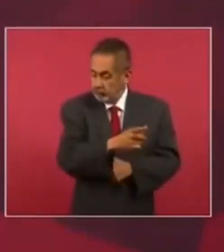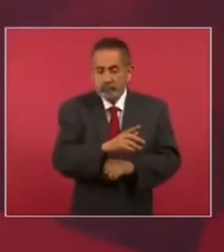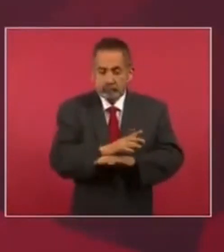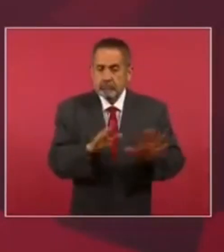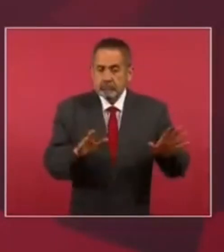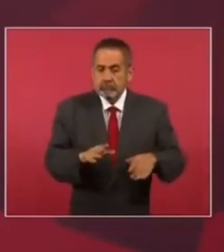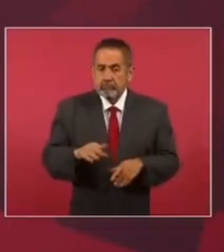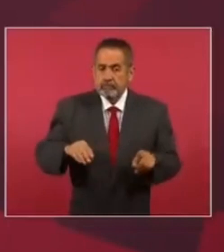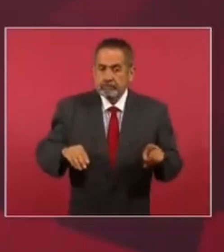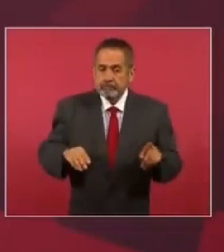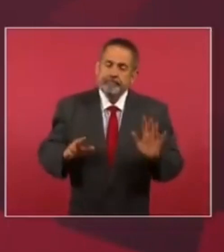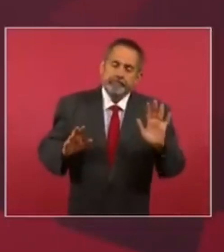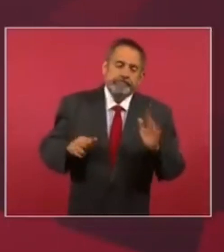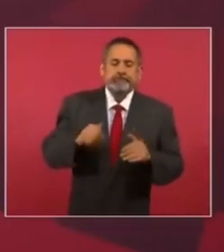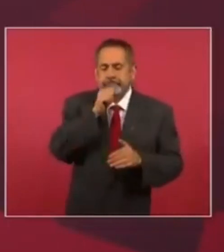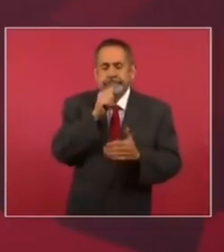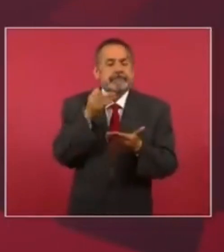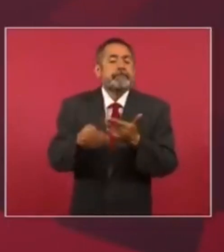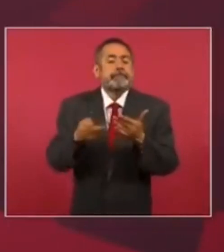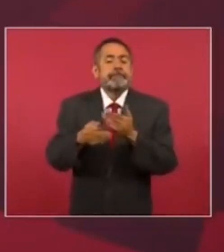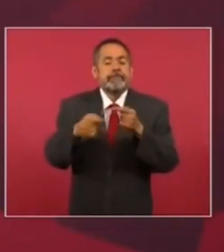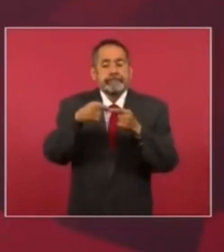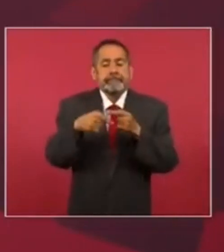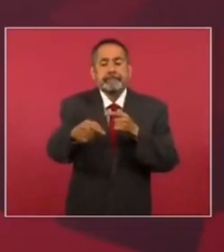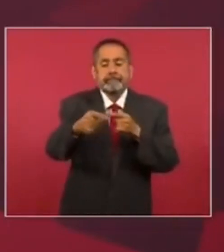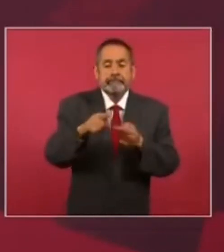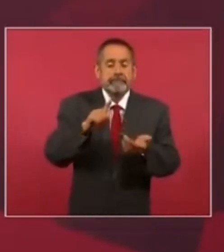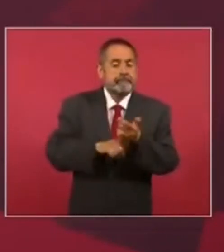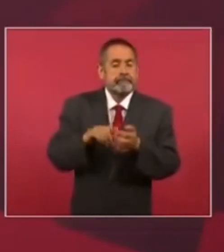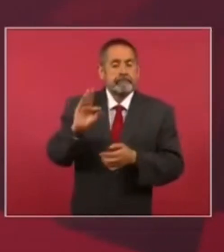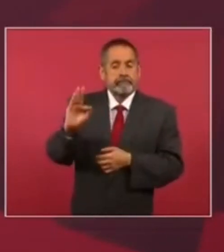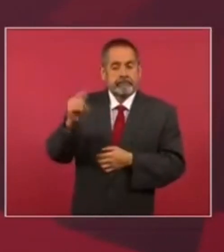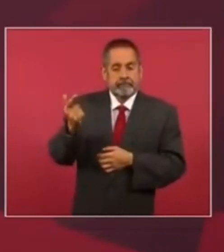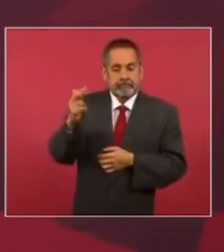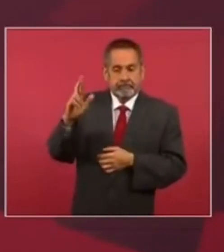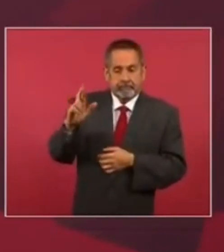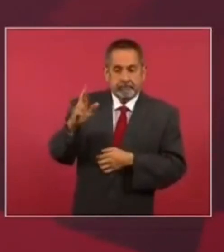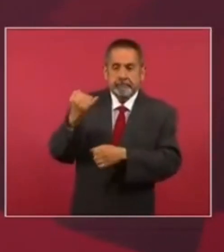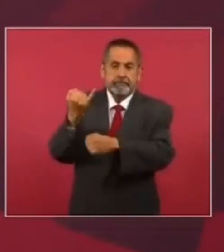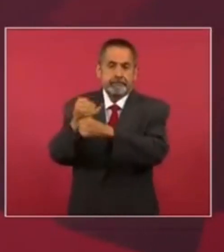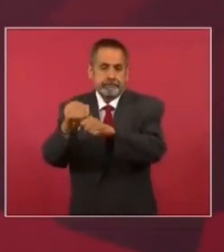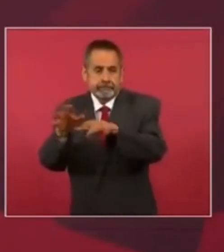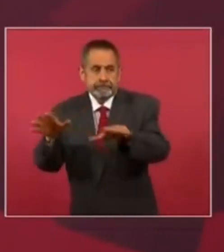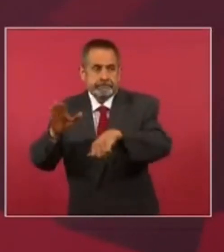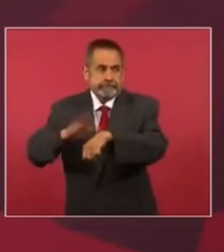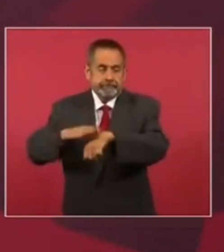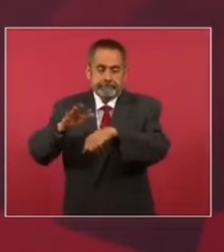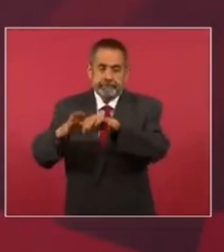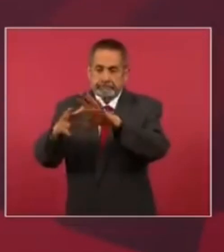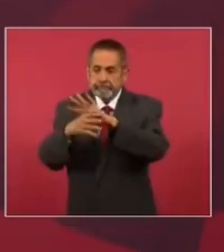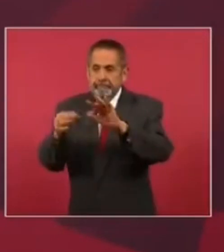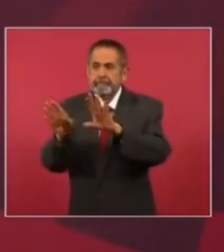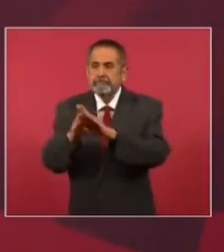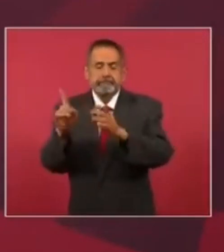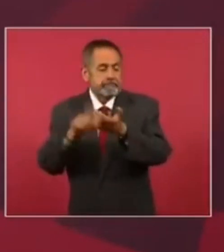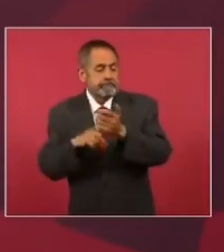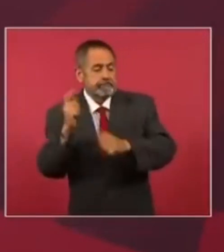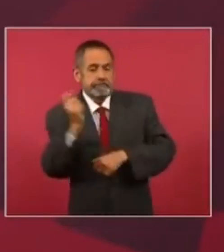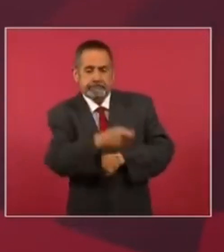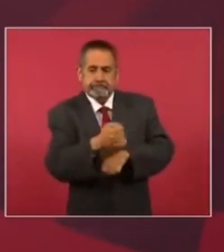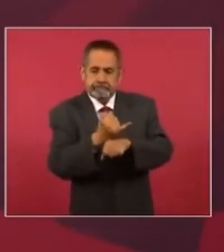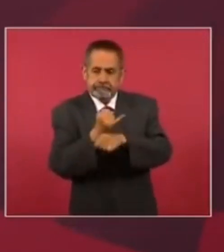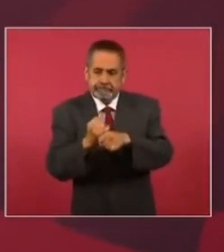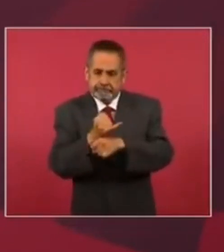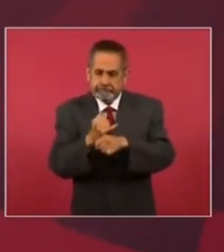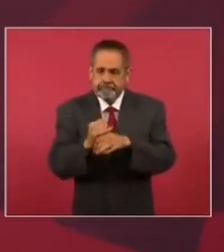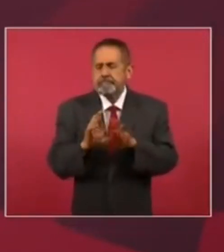Todavía falta que la Fiscalía informe más sobre la investigación